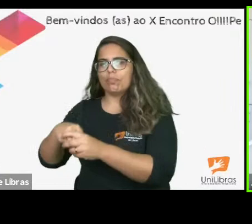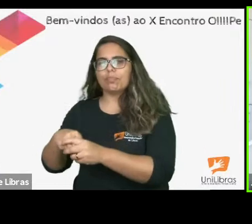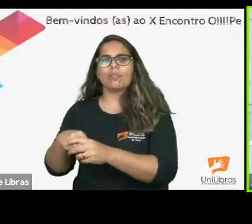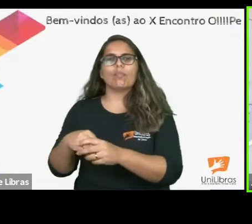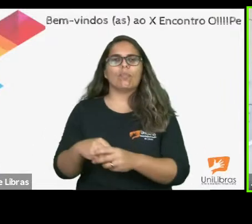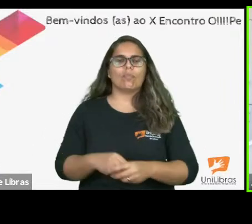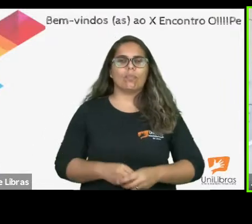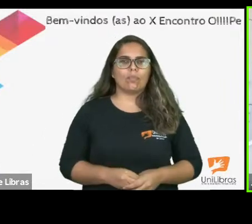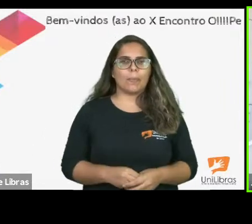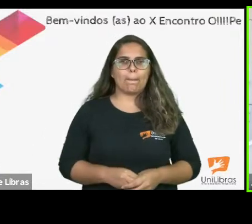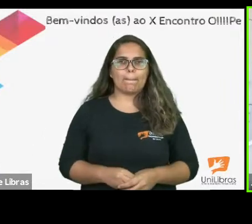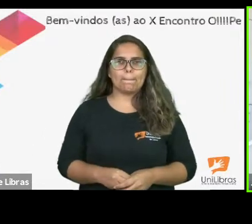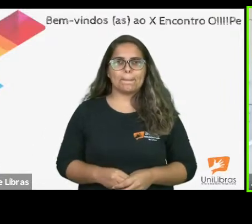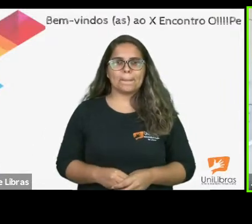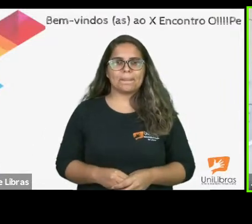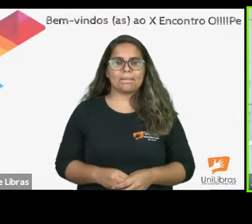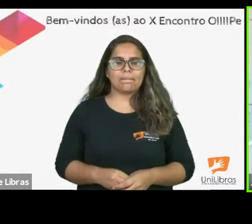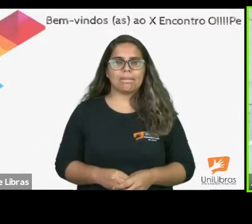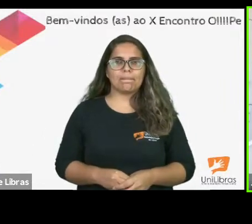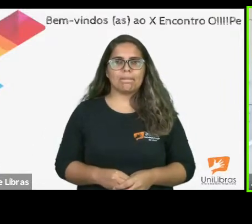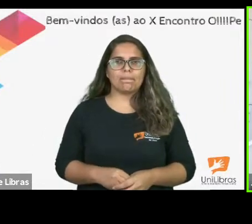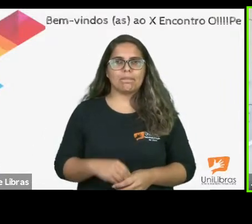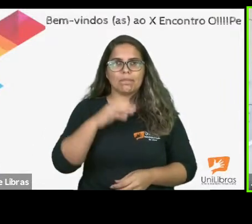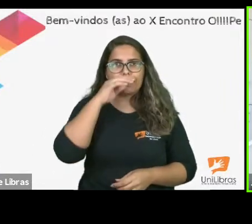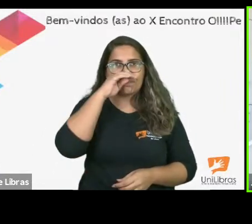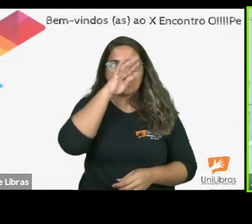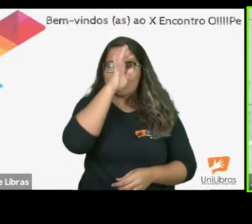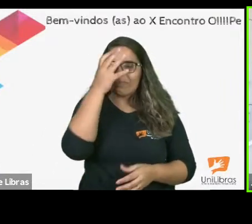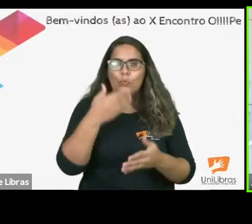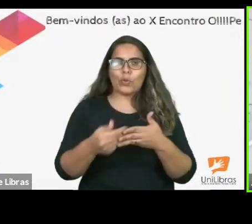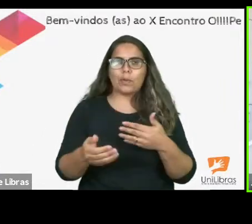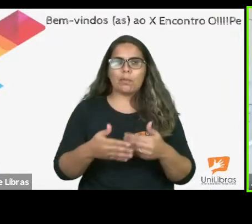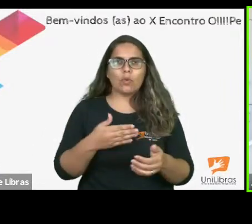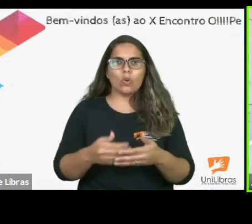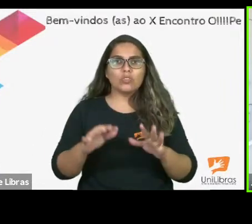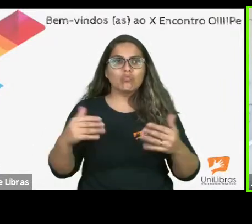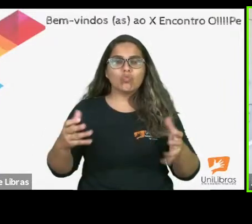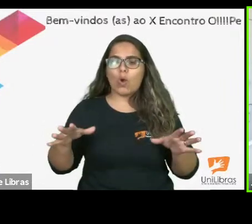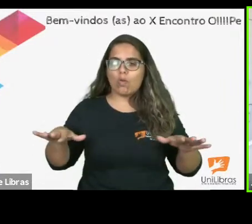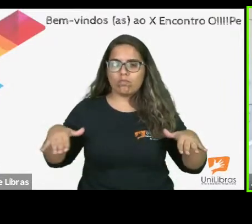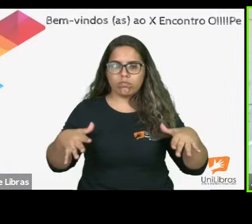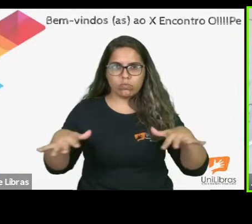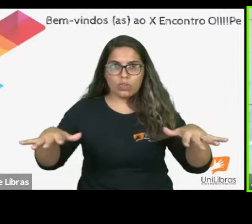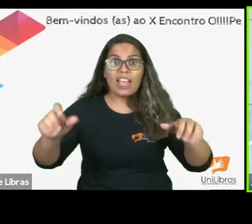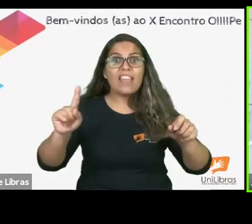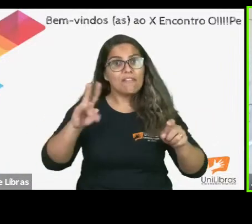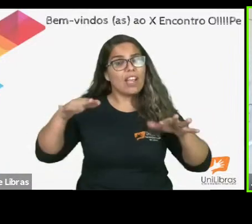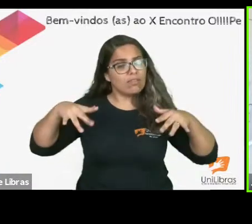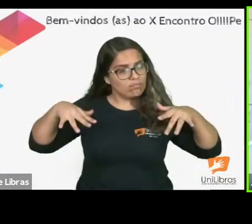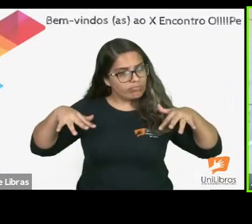otro. ¿Sí? No importa de qué está hecho el río es el fluir.